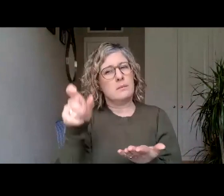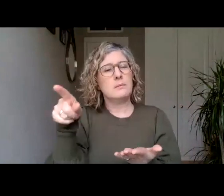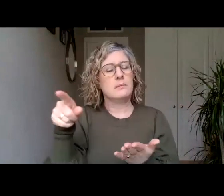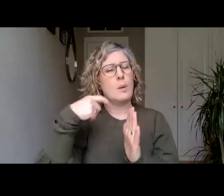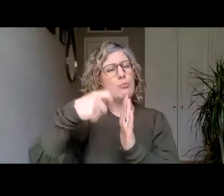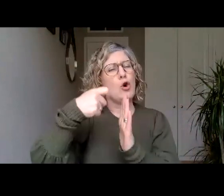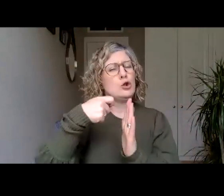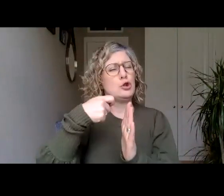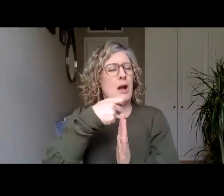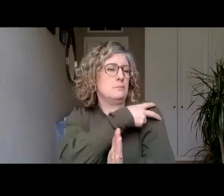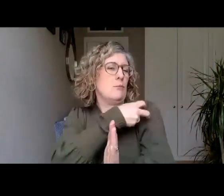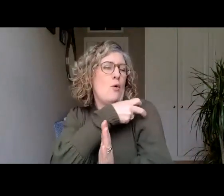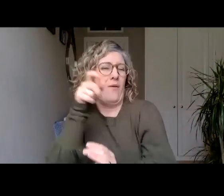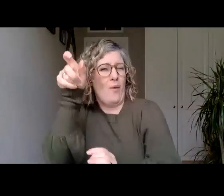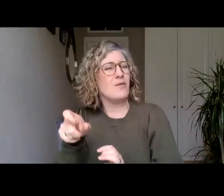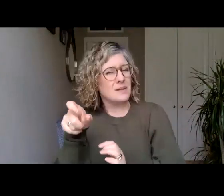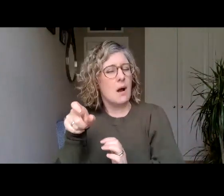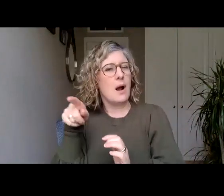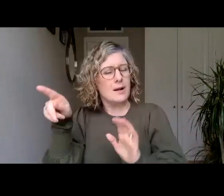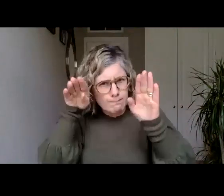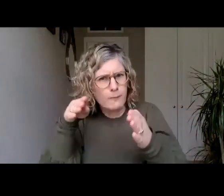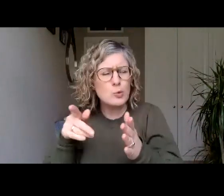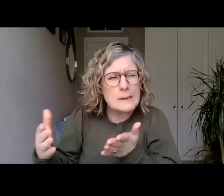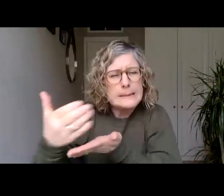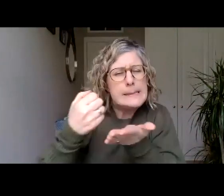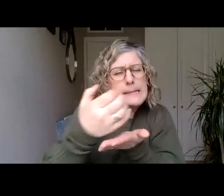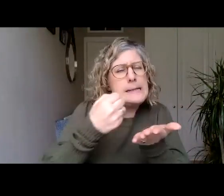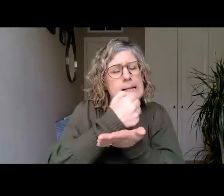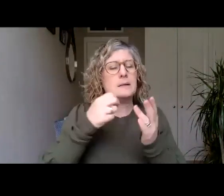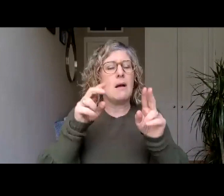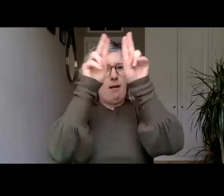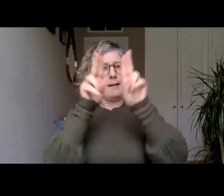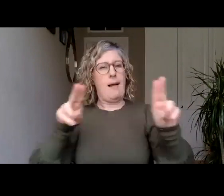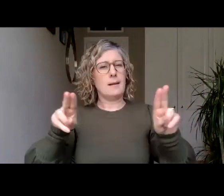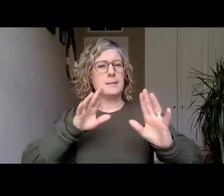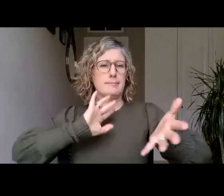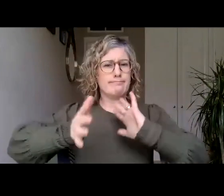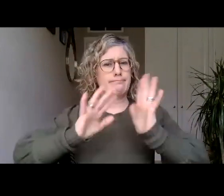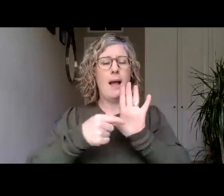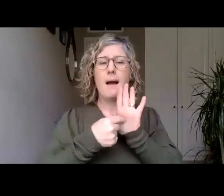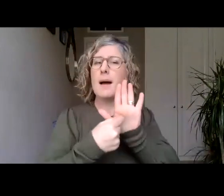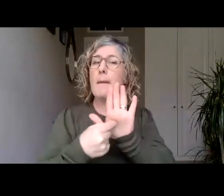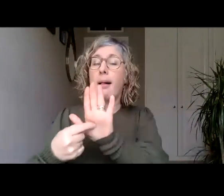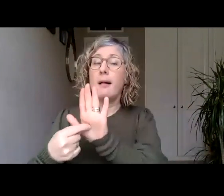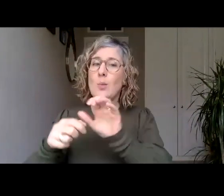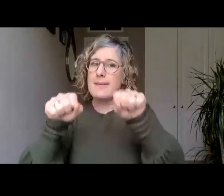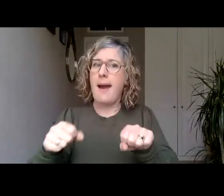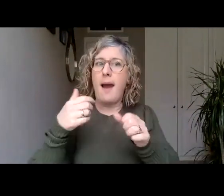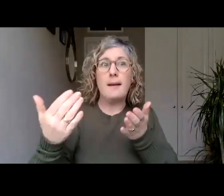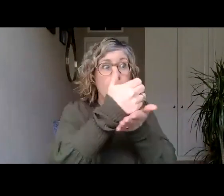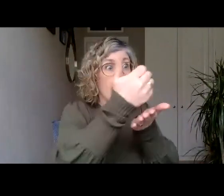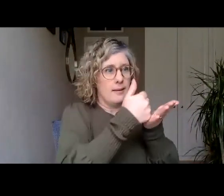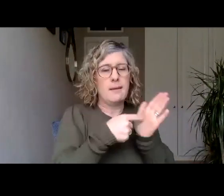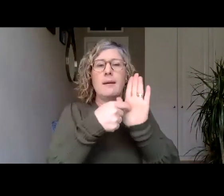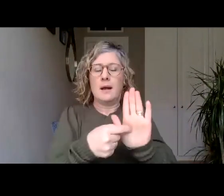Como les había dicho ya, debido a la pandemia tuvimos que hacer ajustes. El encargado que se encarga